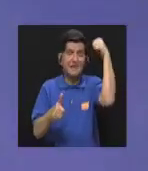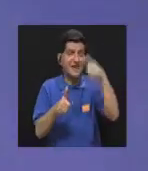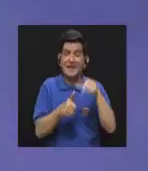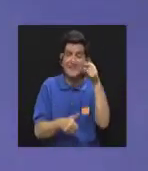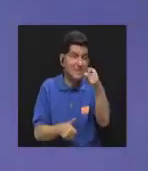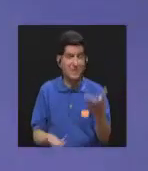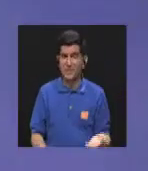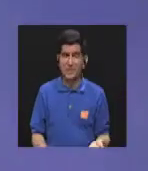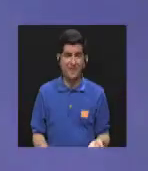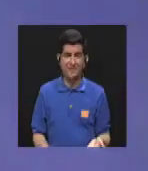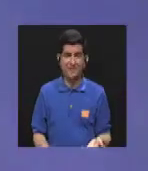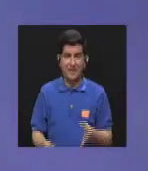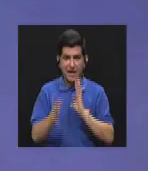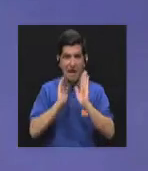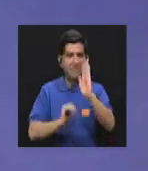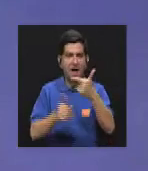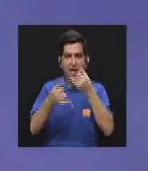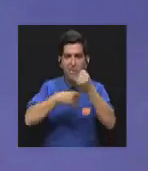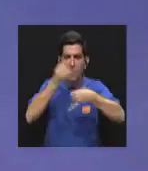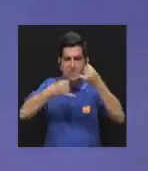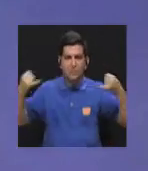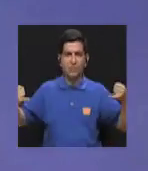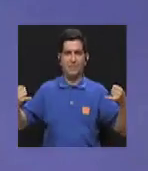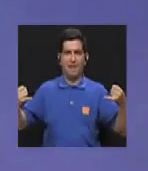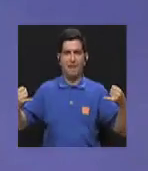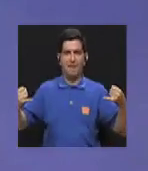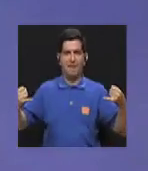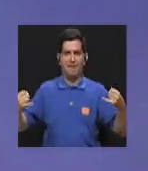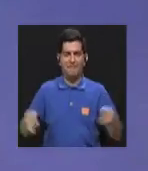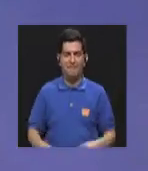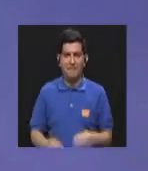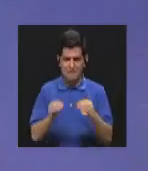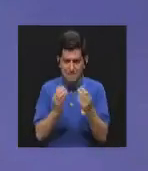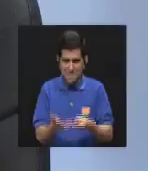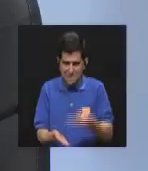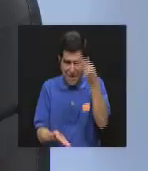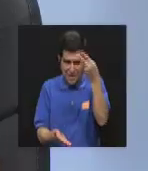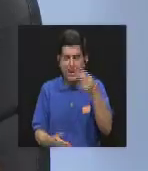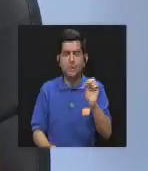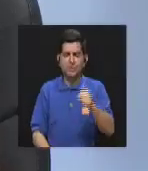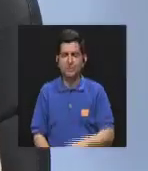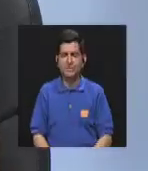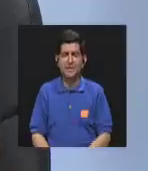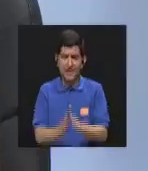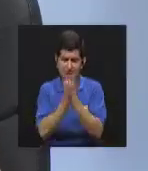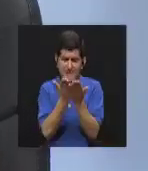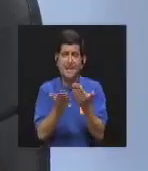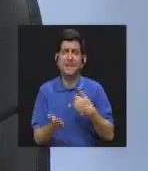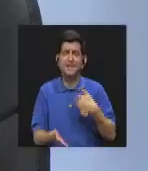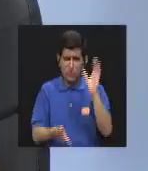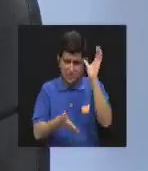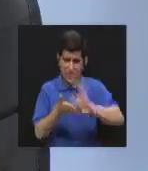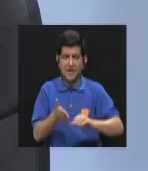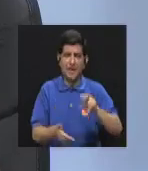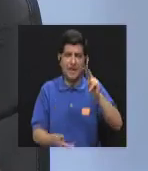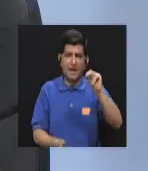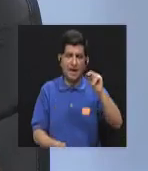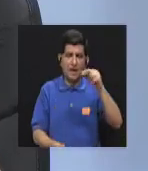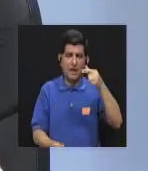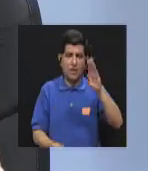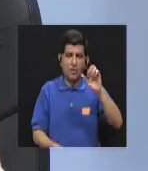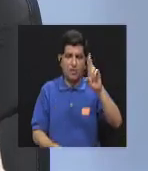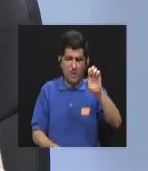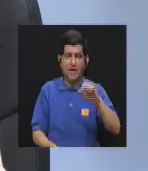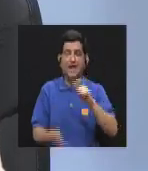que les recuerde esto. Y además, hablado en su lengua, es... Tiene más valor todavía. Más valor. Es bueno. Que en el libro sí tiene un capítulo, Noere,